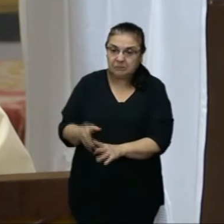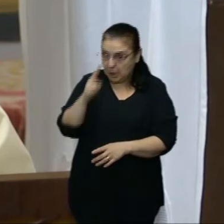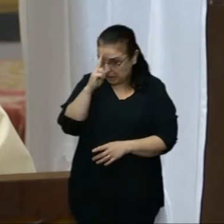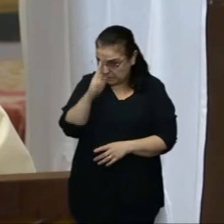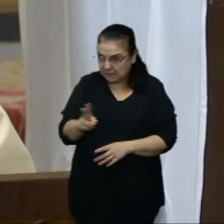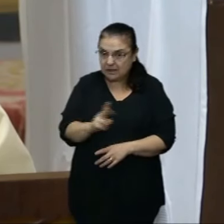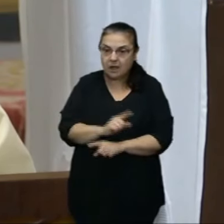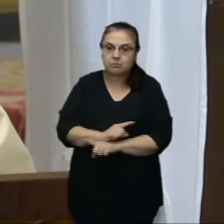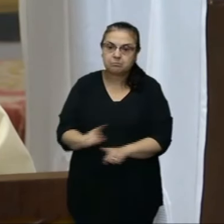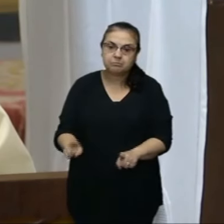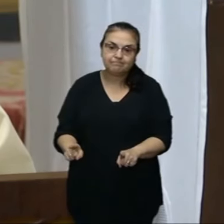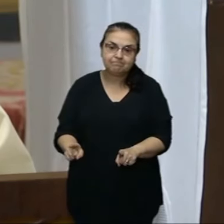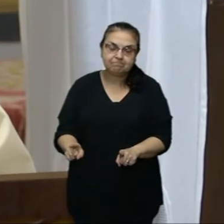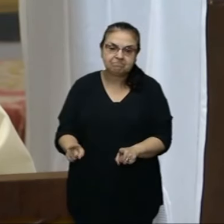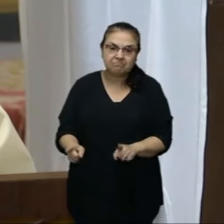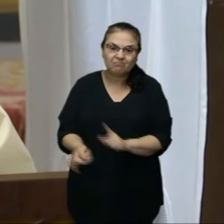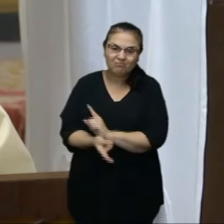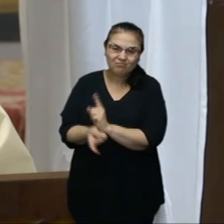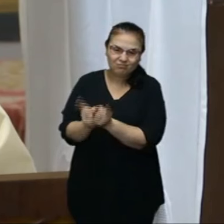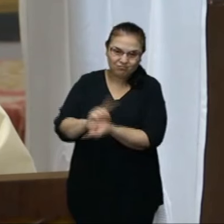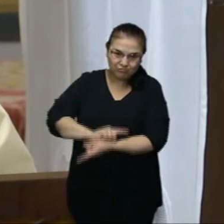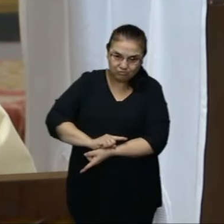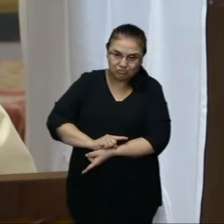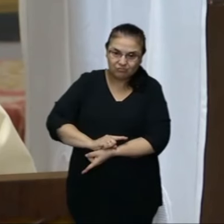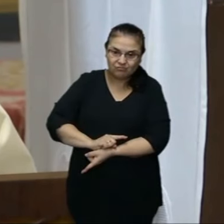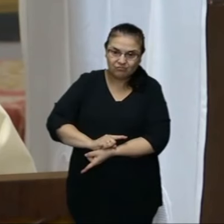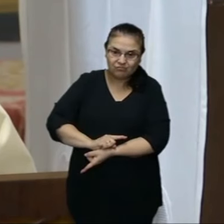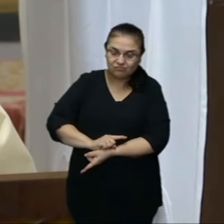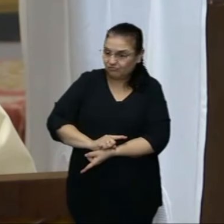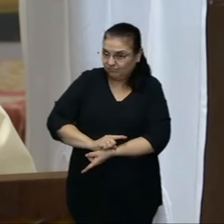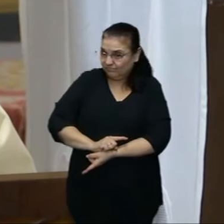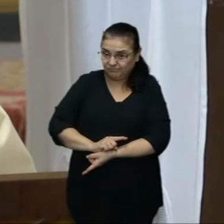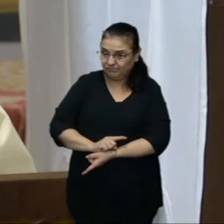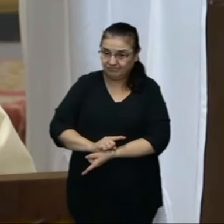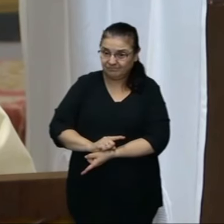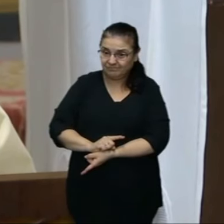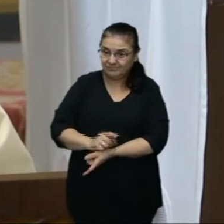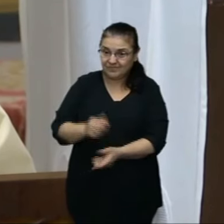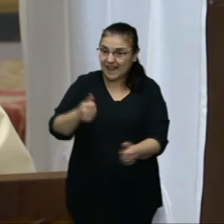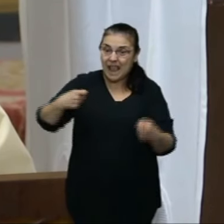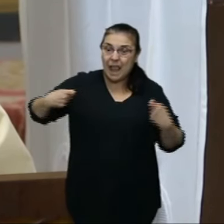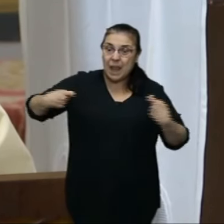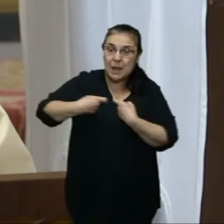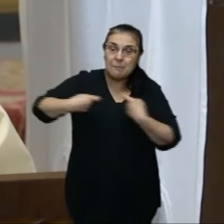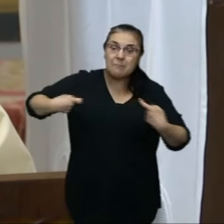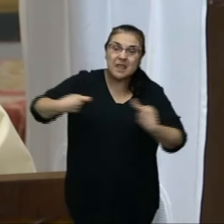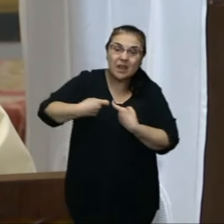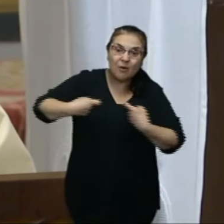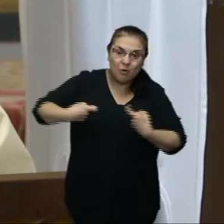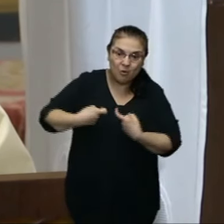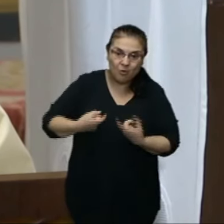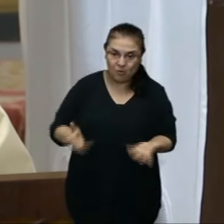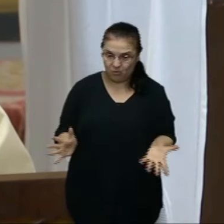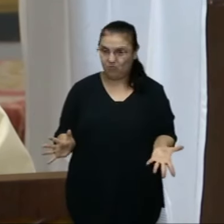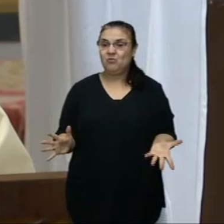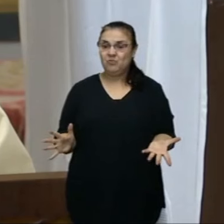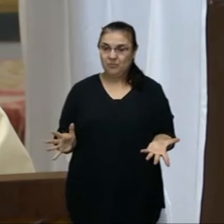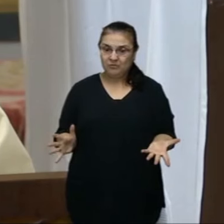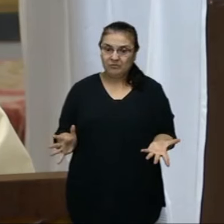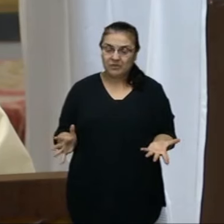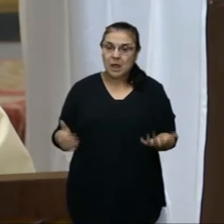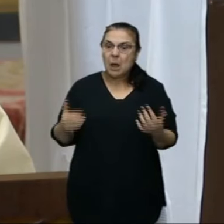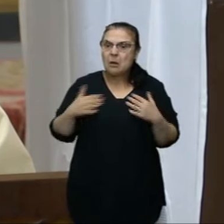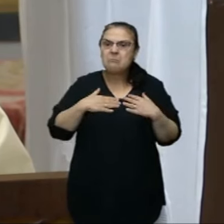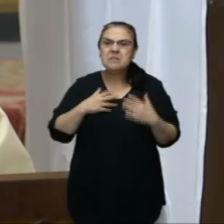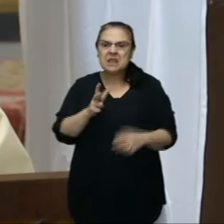respetar, sino que se convierte en sistemáticamente en enemigo, alguien que me puede quitar